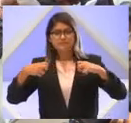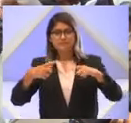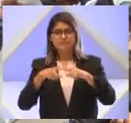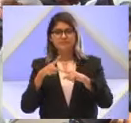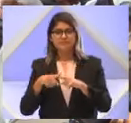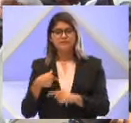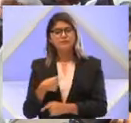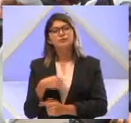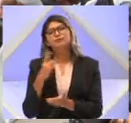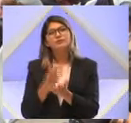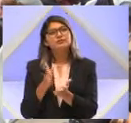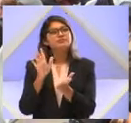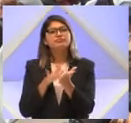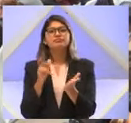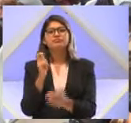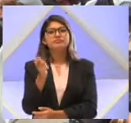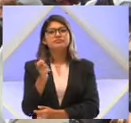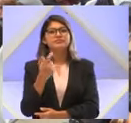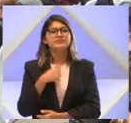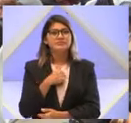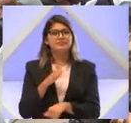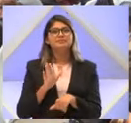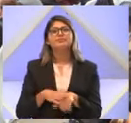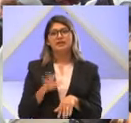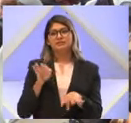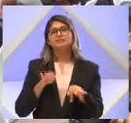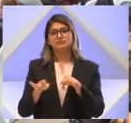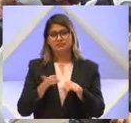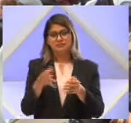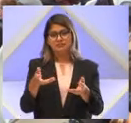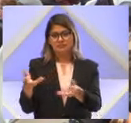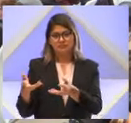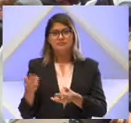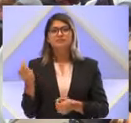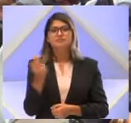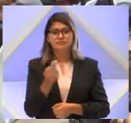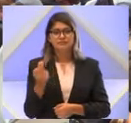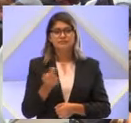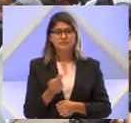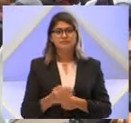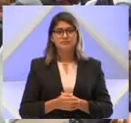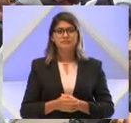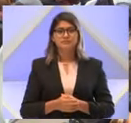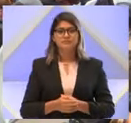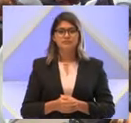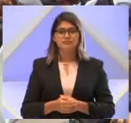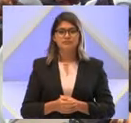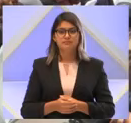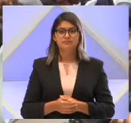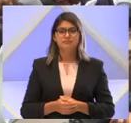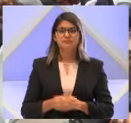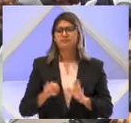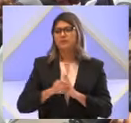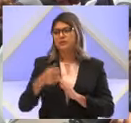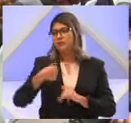trabajar yo creo que la la academia del gobierno